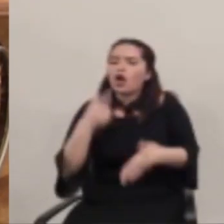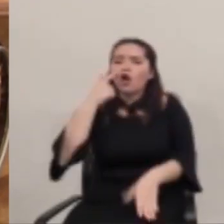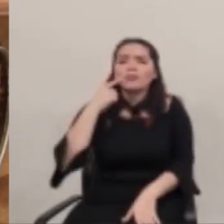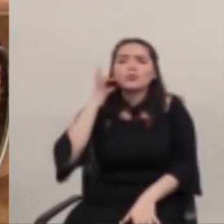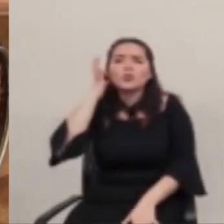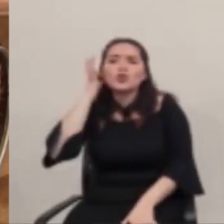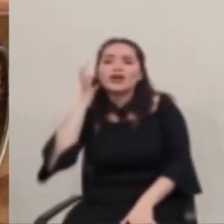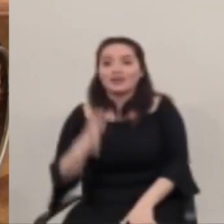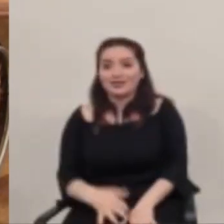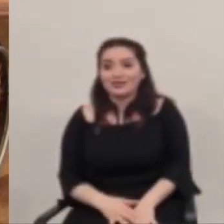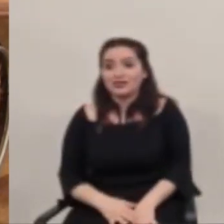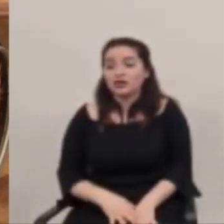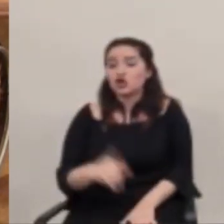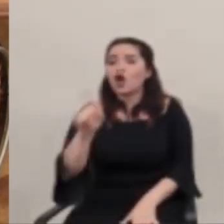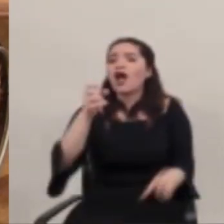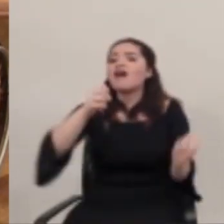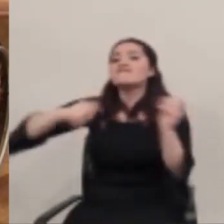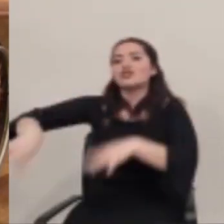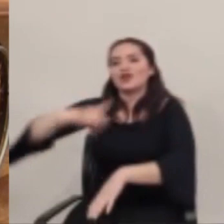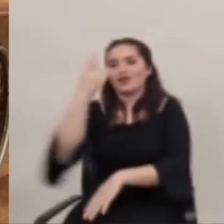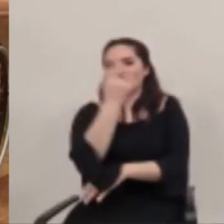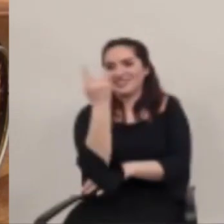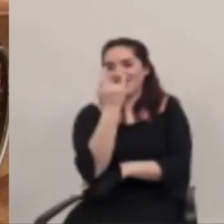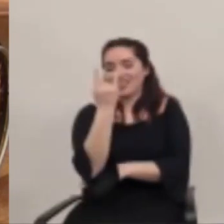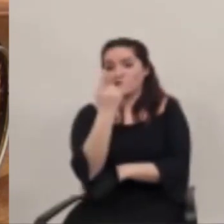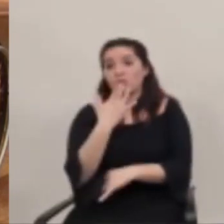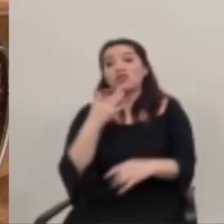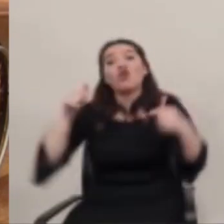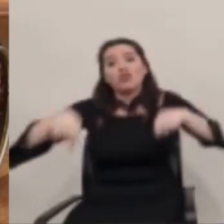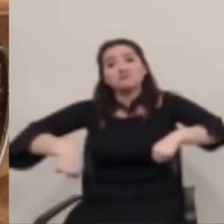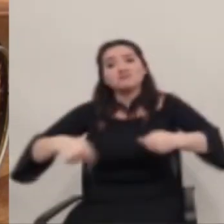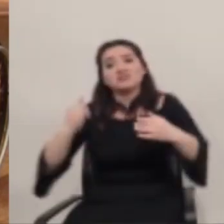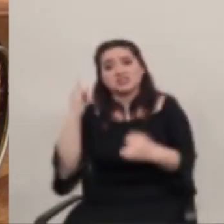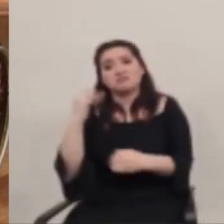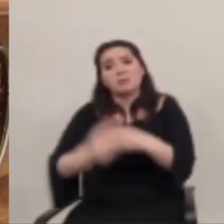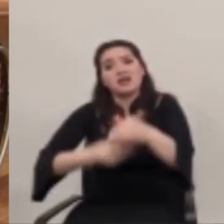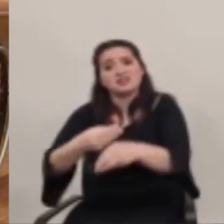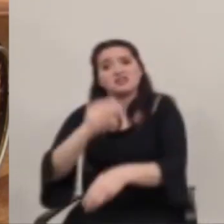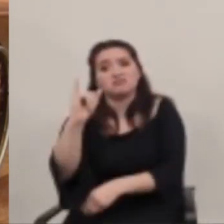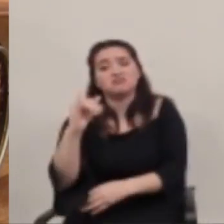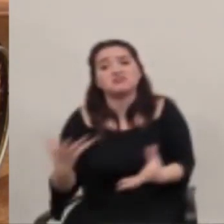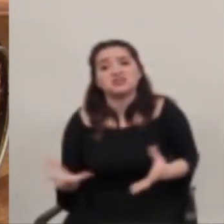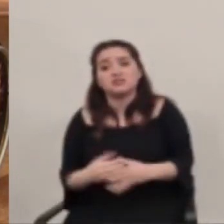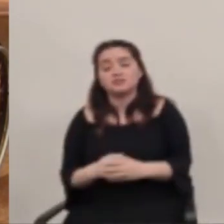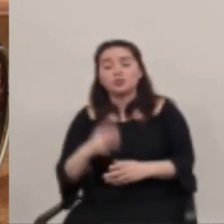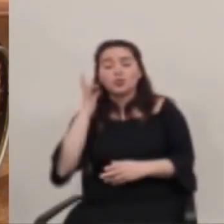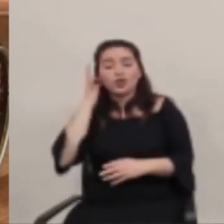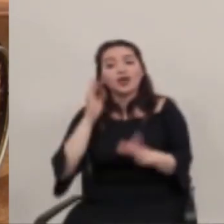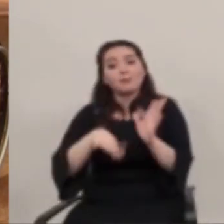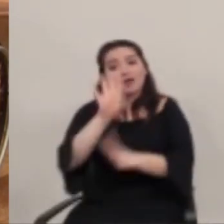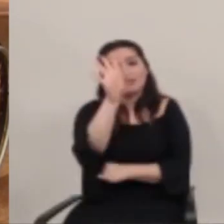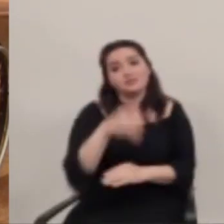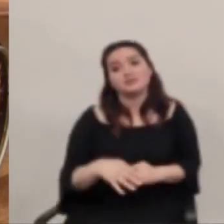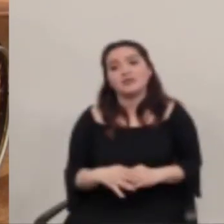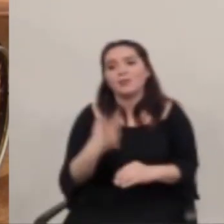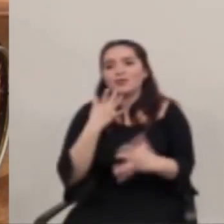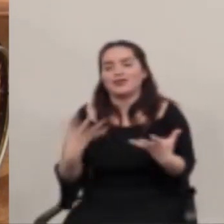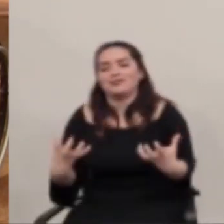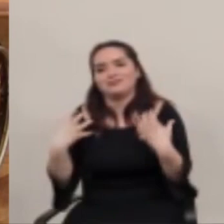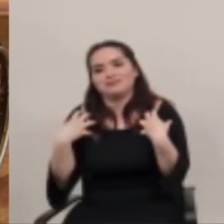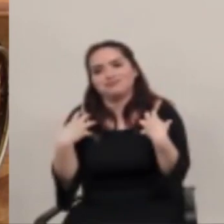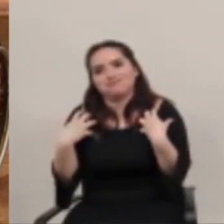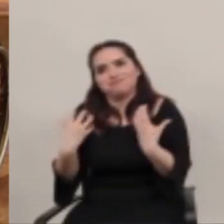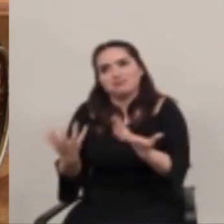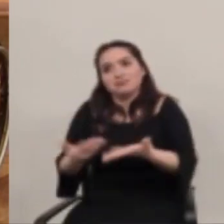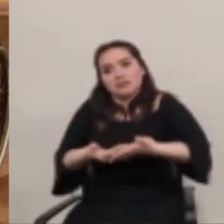mujeres para que no abandonaran la universidad, porque eso hoy día pasa todavía. Y les ocurre más a las mujeres, porque ustedes saben que nos cargan la crianza a